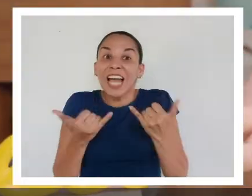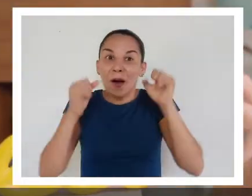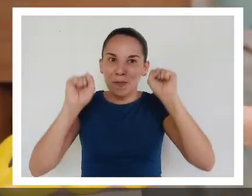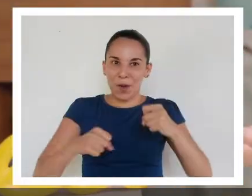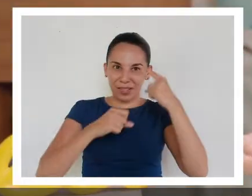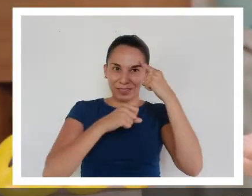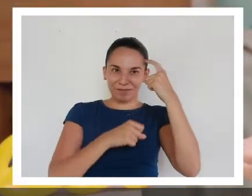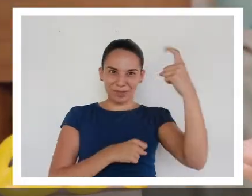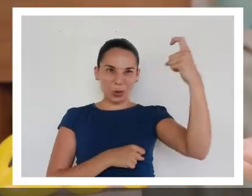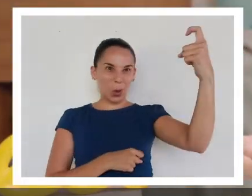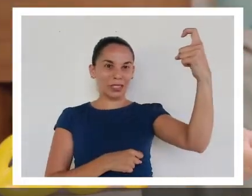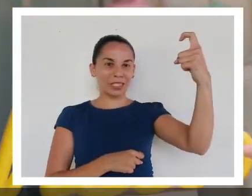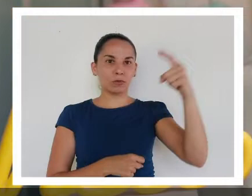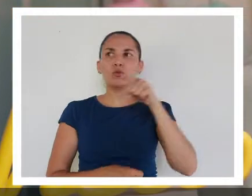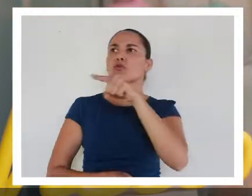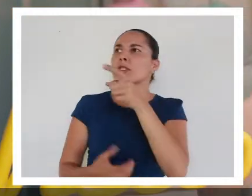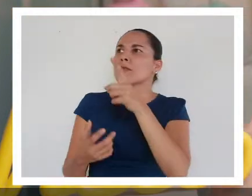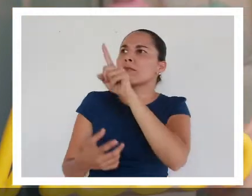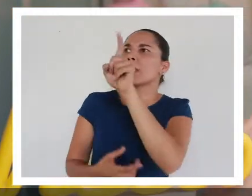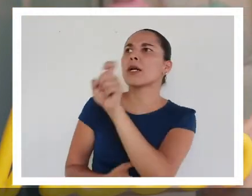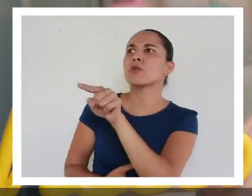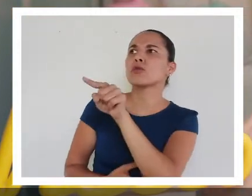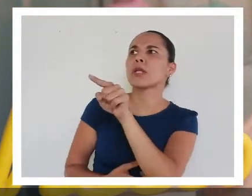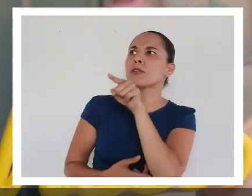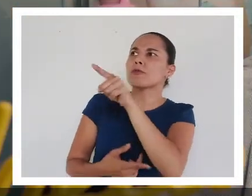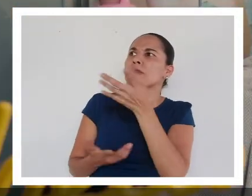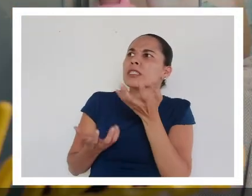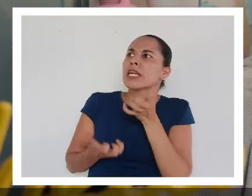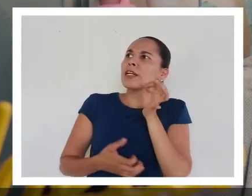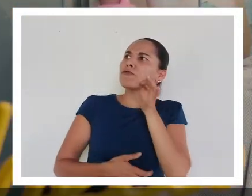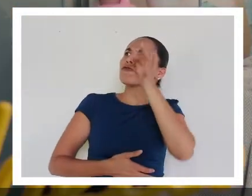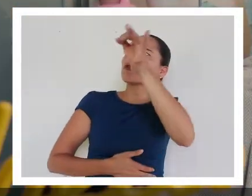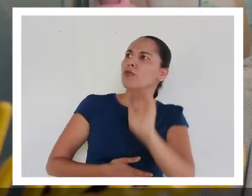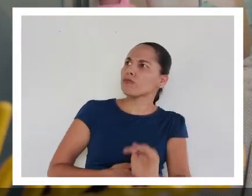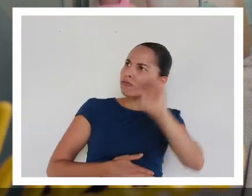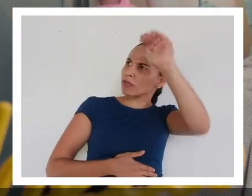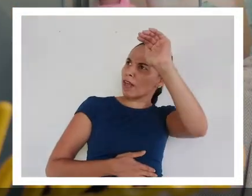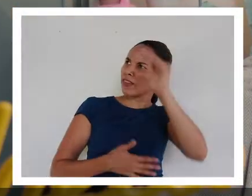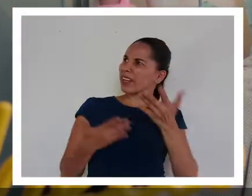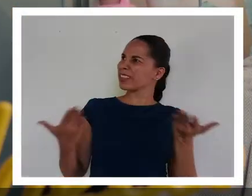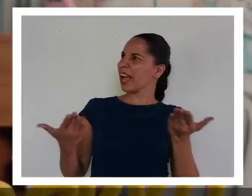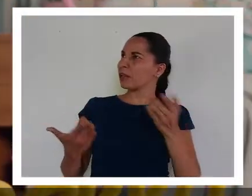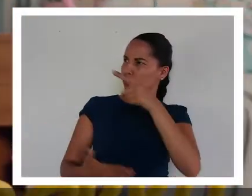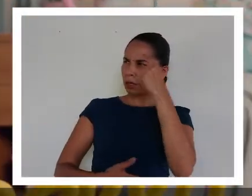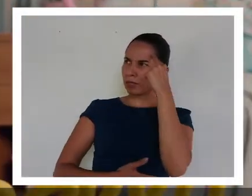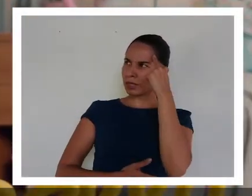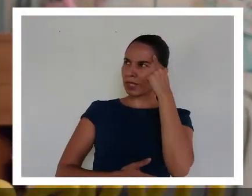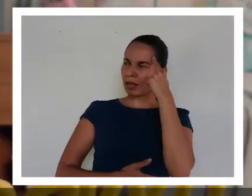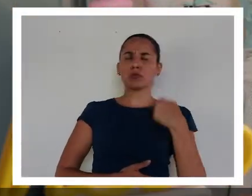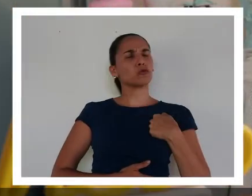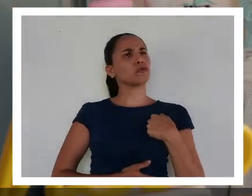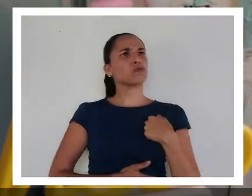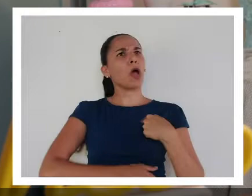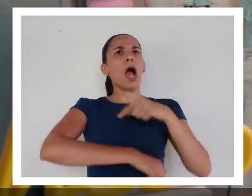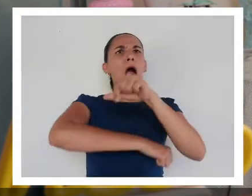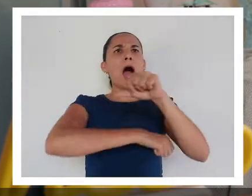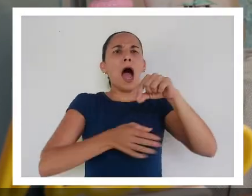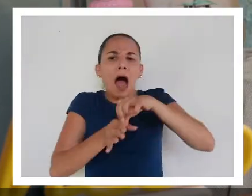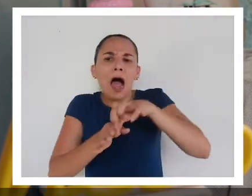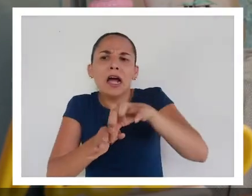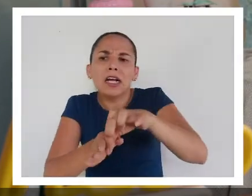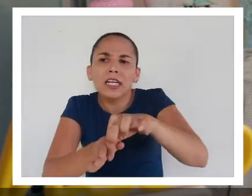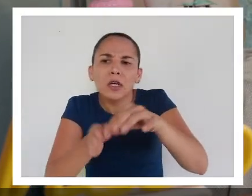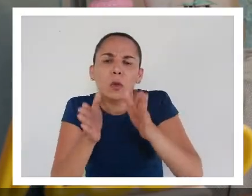¿qué querés ser cuando seas grande? ¿Has pensado en eso alguna vez? Sí, tal vez quisiera ser una persona agricultora o